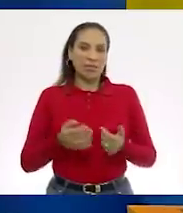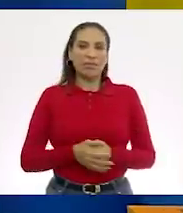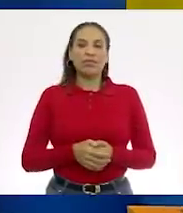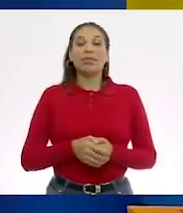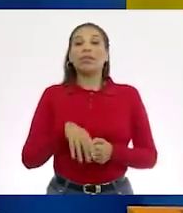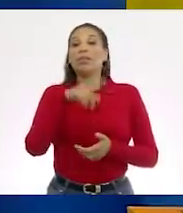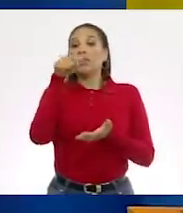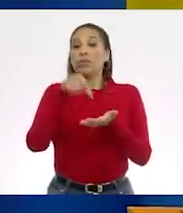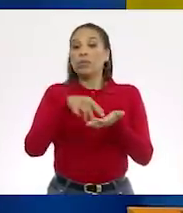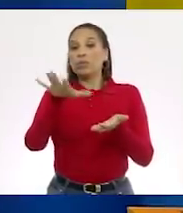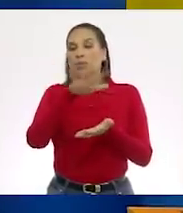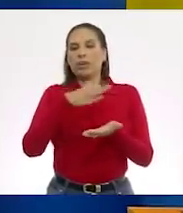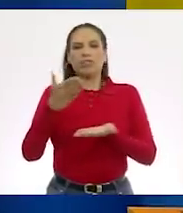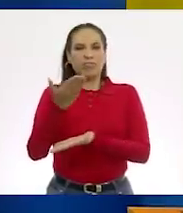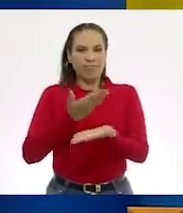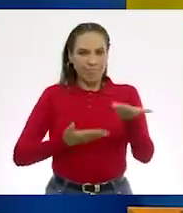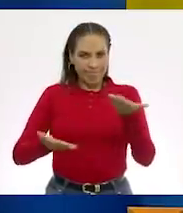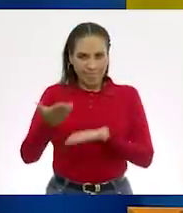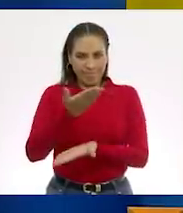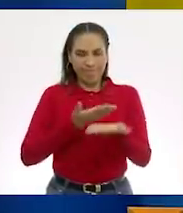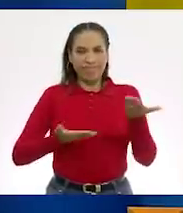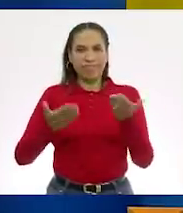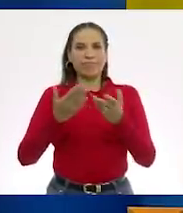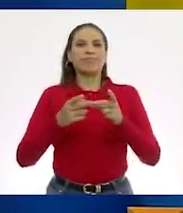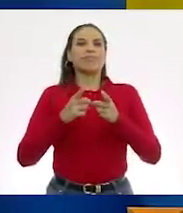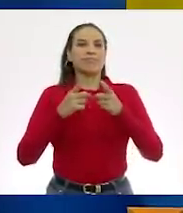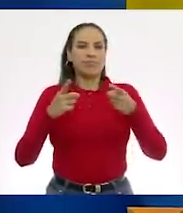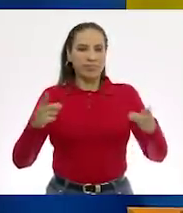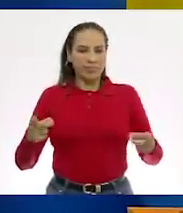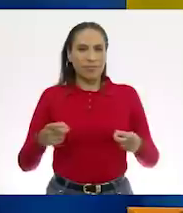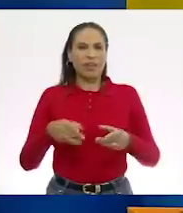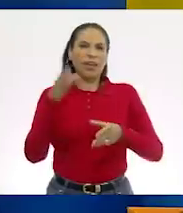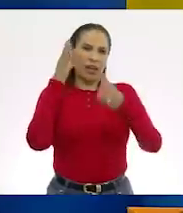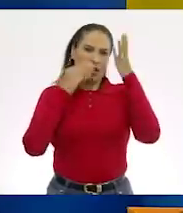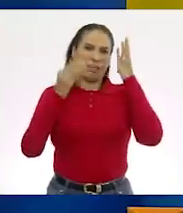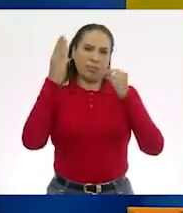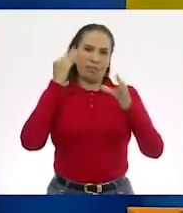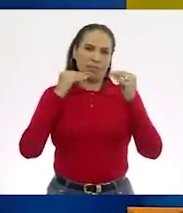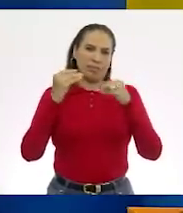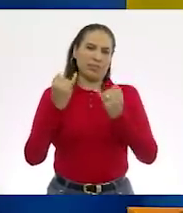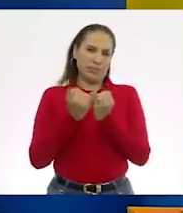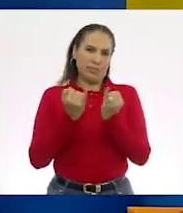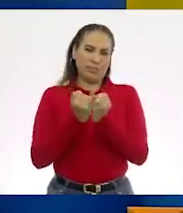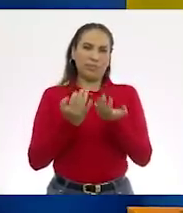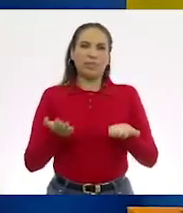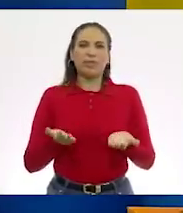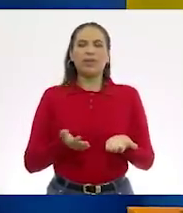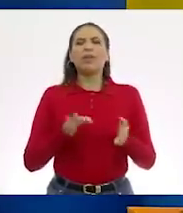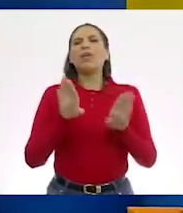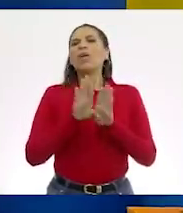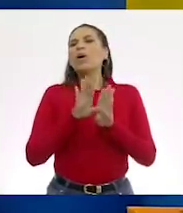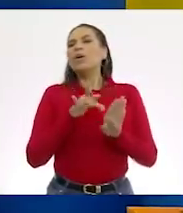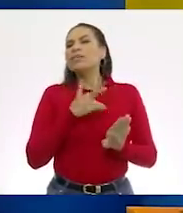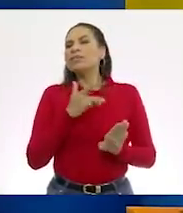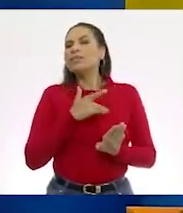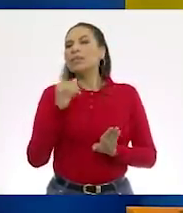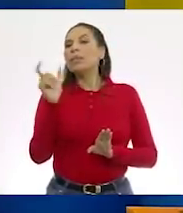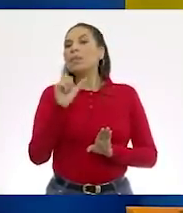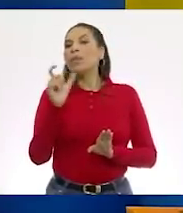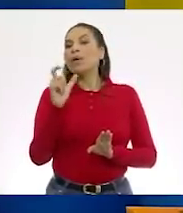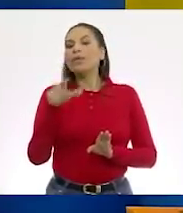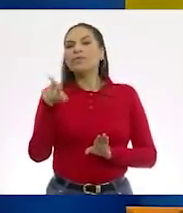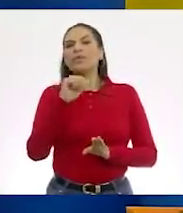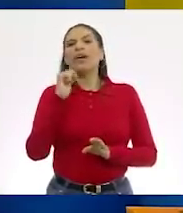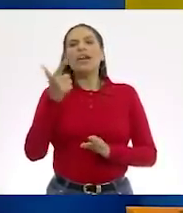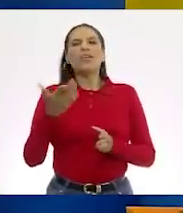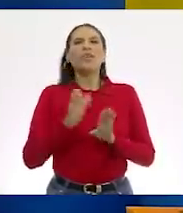En ese lugar es donde convivimos y nos desarrollamos, además de aprender. ¿Cómo se sienten cuando alguien